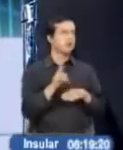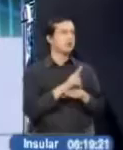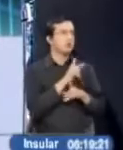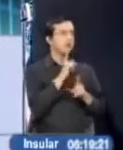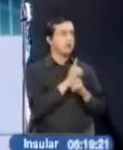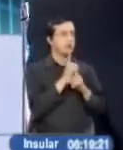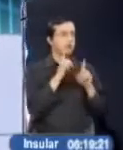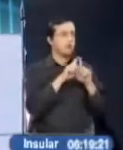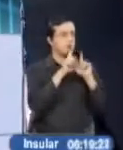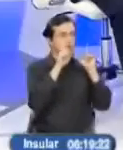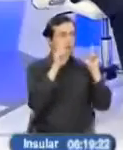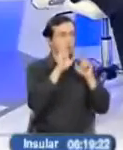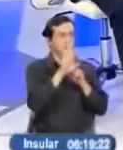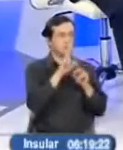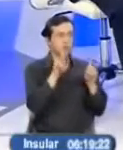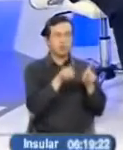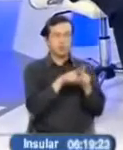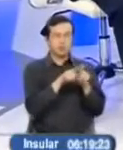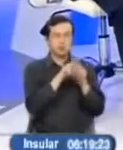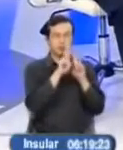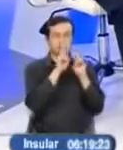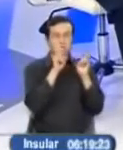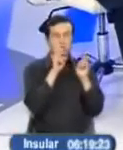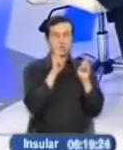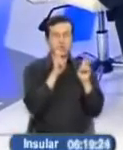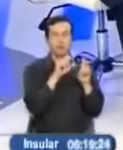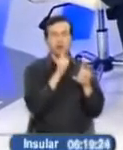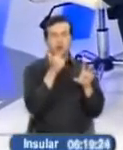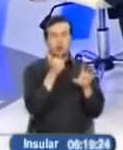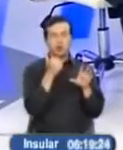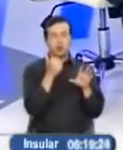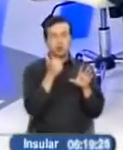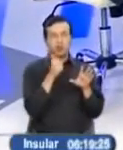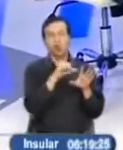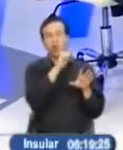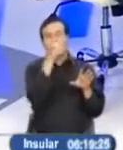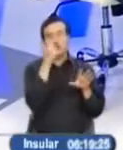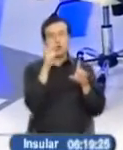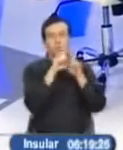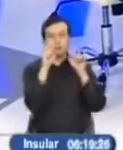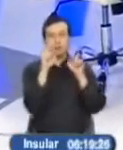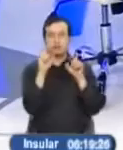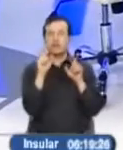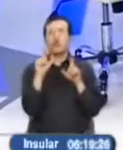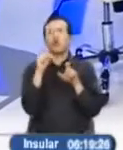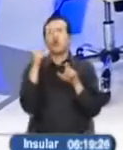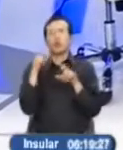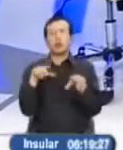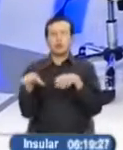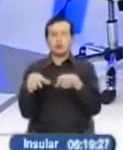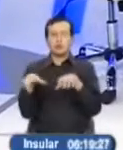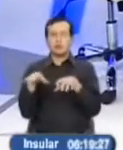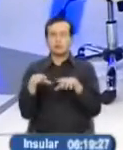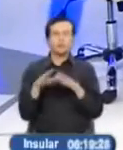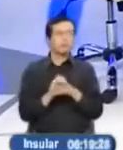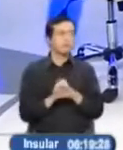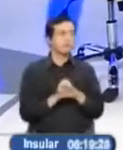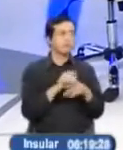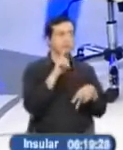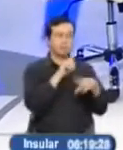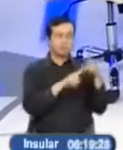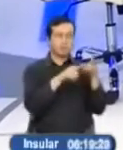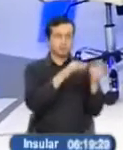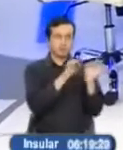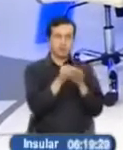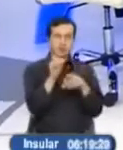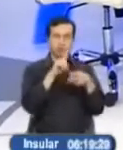Pero la empresa dentro del objeto social también tenía el tema de la tercerización, ¿o era otra empresa? Era una actividad colateral. Es decir, ¿se dedicaba a los dos